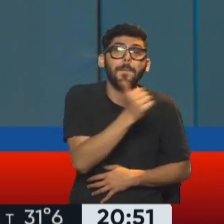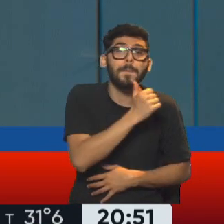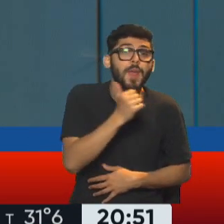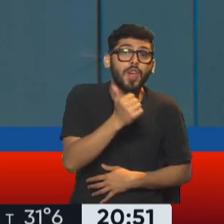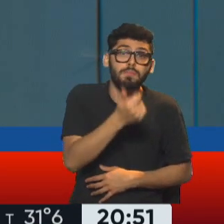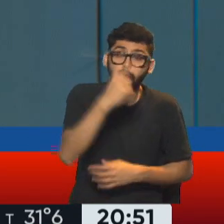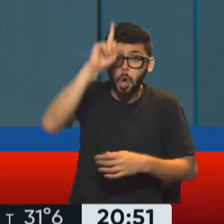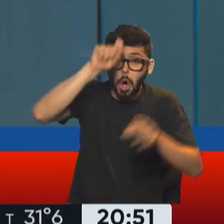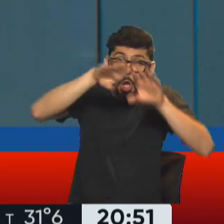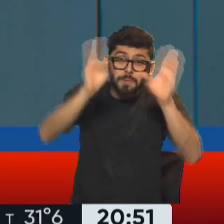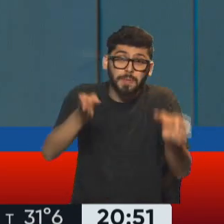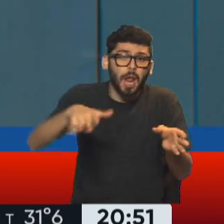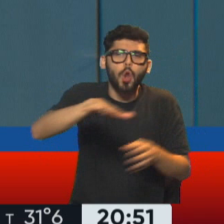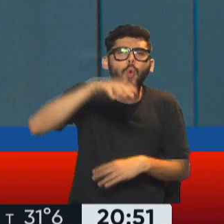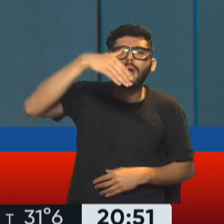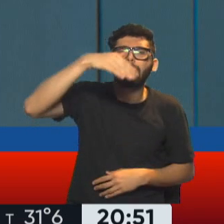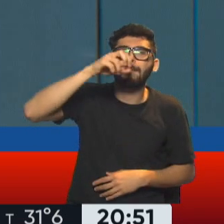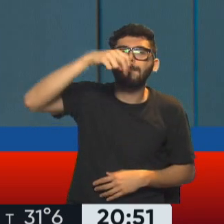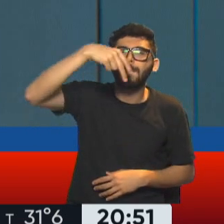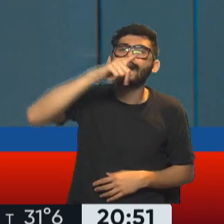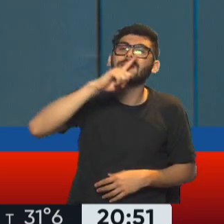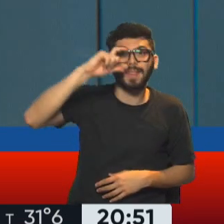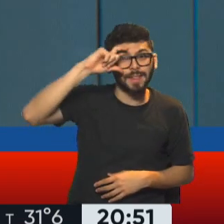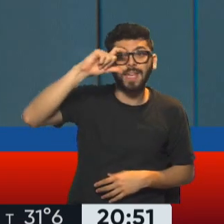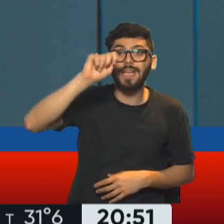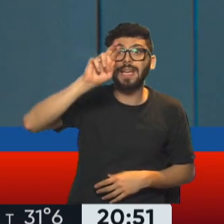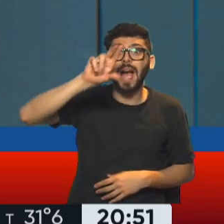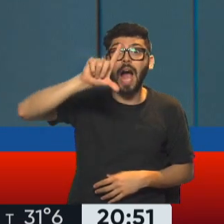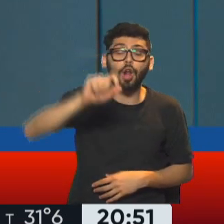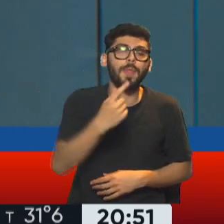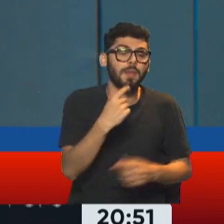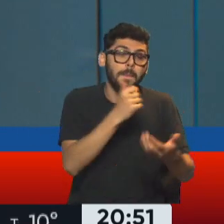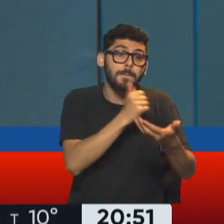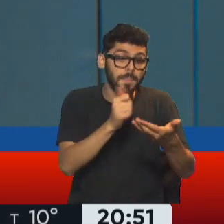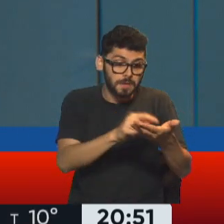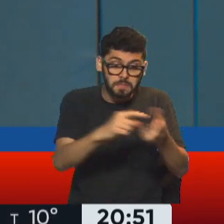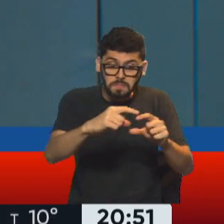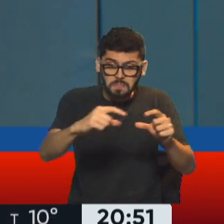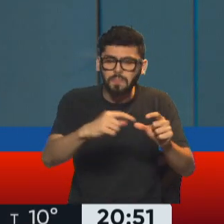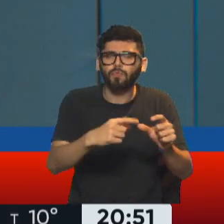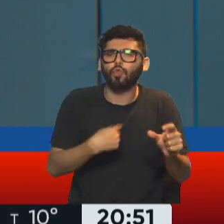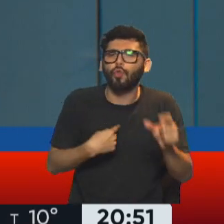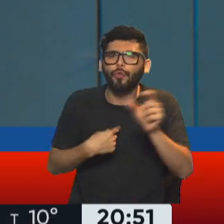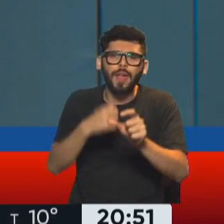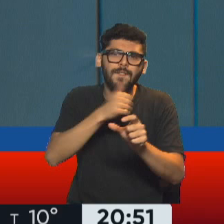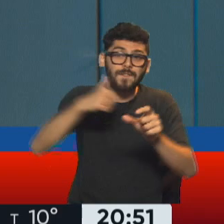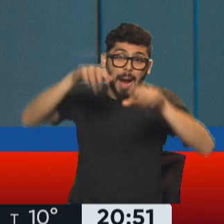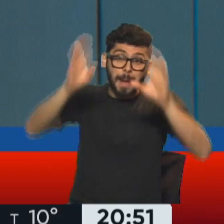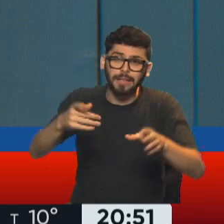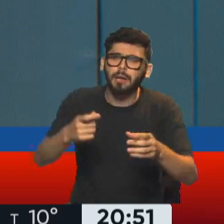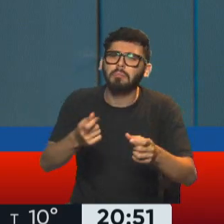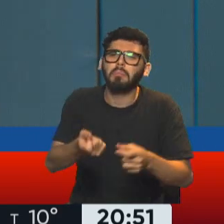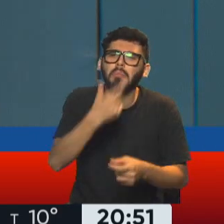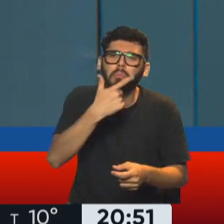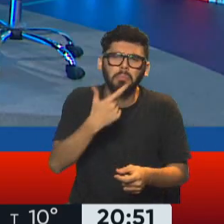en un hospital en Monte Carlo. Me dijeron, tiene que tomar esto. Fui a la farmacia, era un antibiótico.